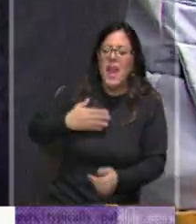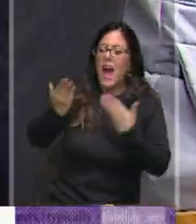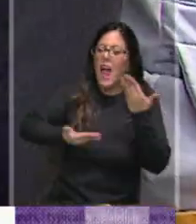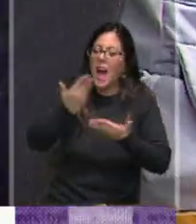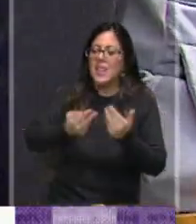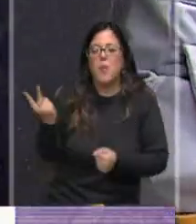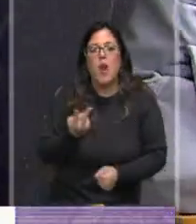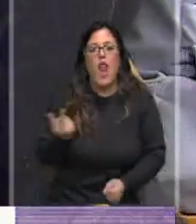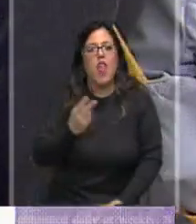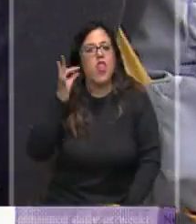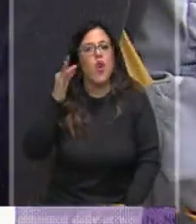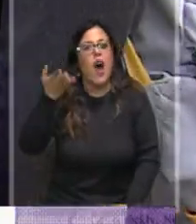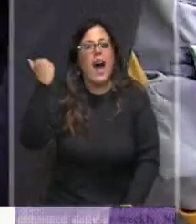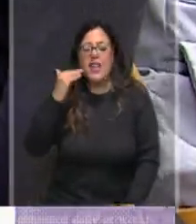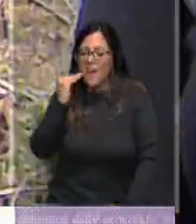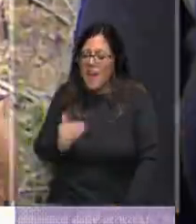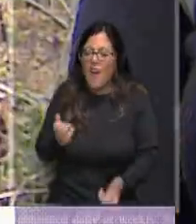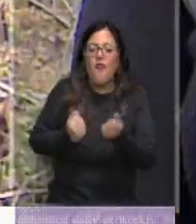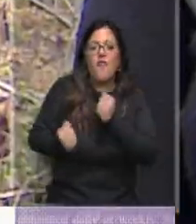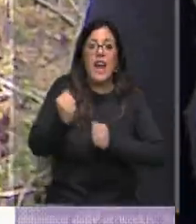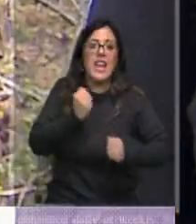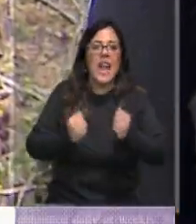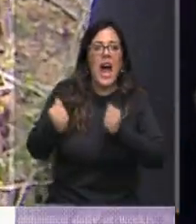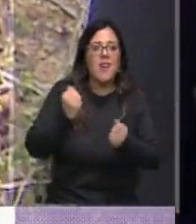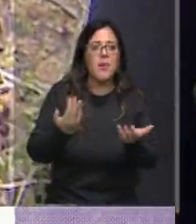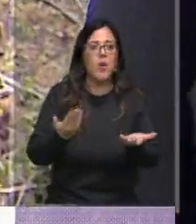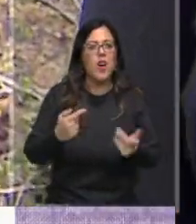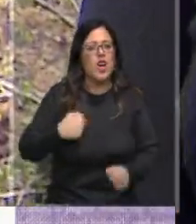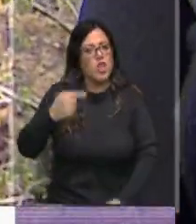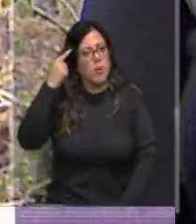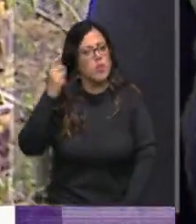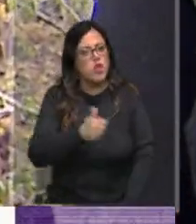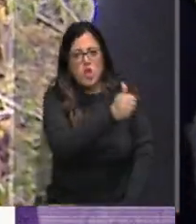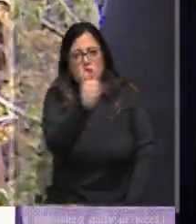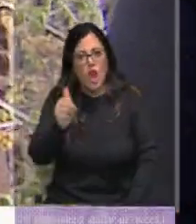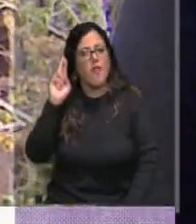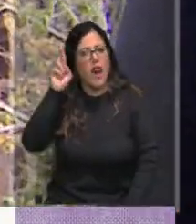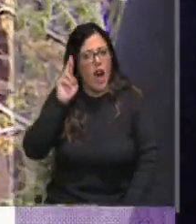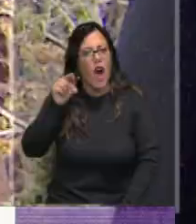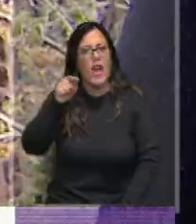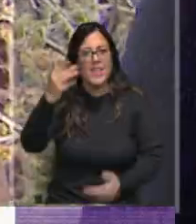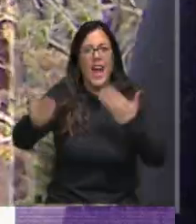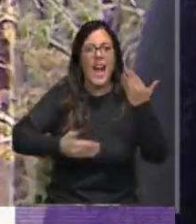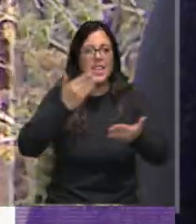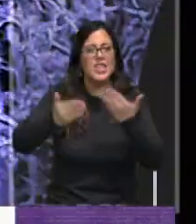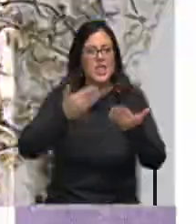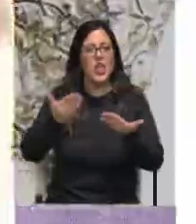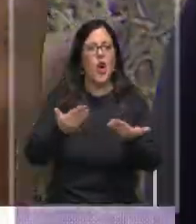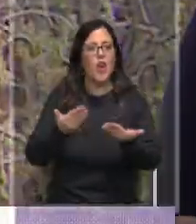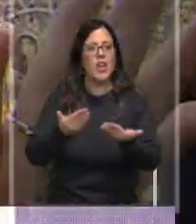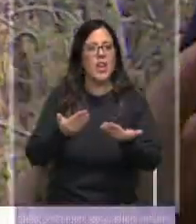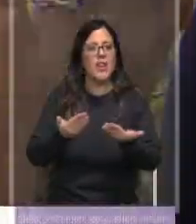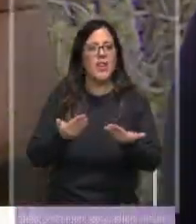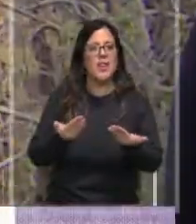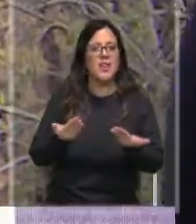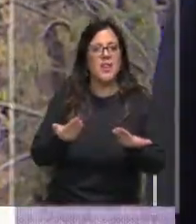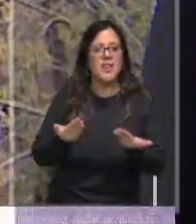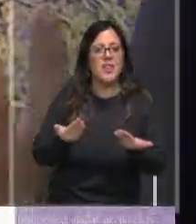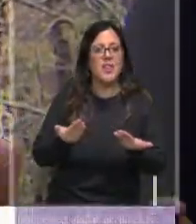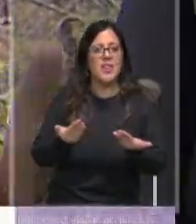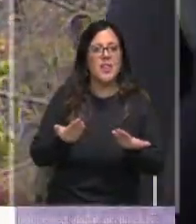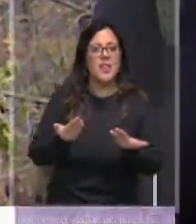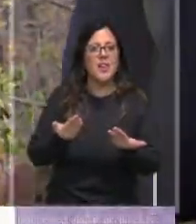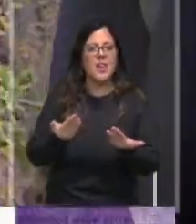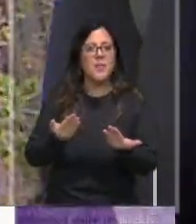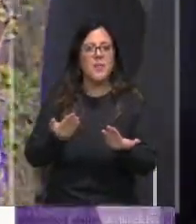juntas, cuando era niña bailábamos juntas. Creo que todos van a recordar esta canción y van a traer muchos recuerdos del pasado. A esa